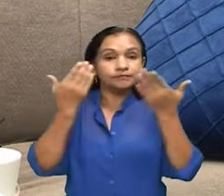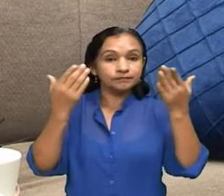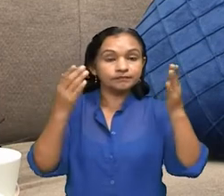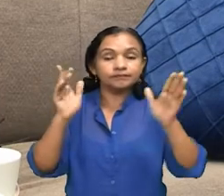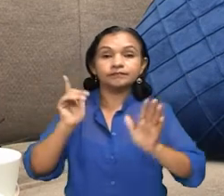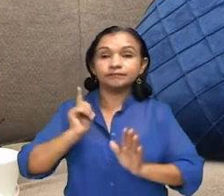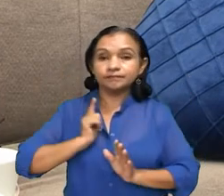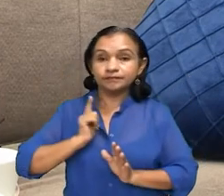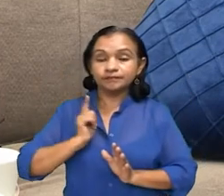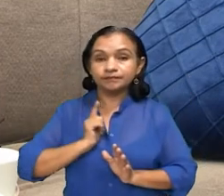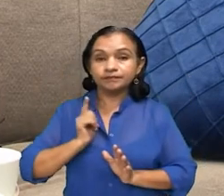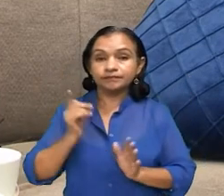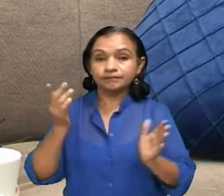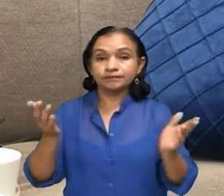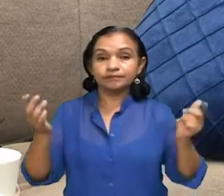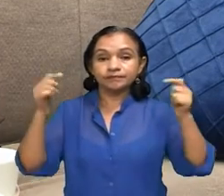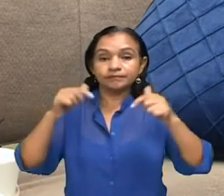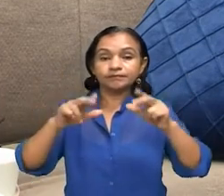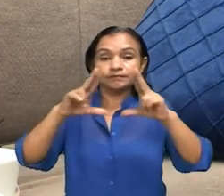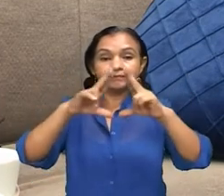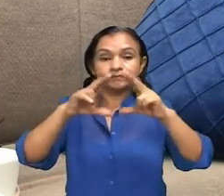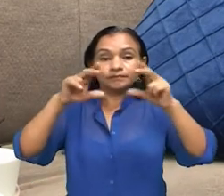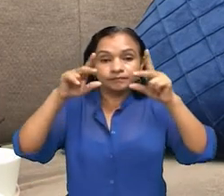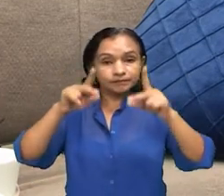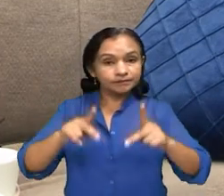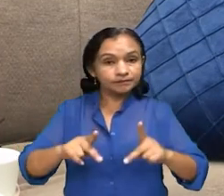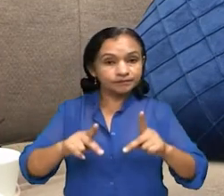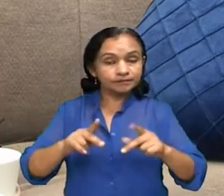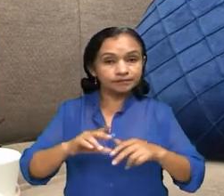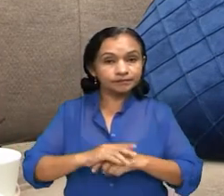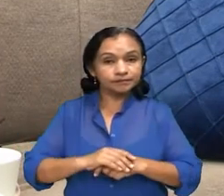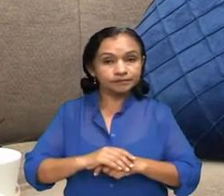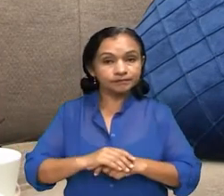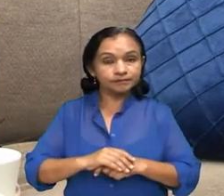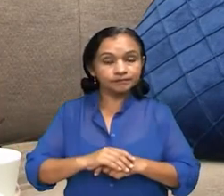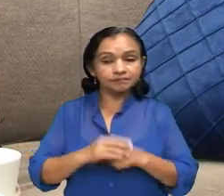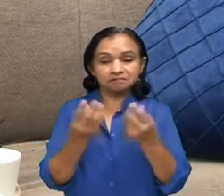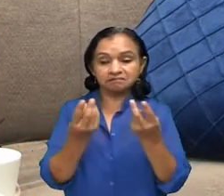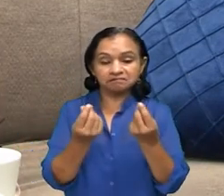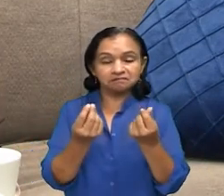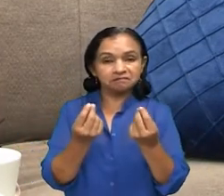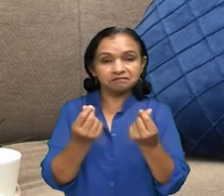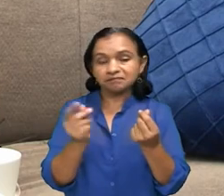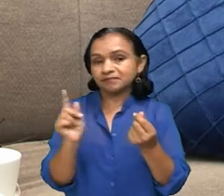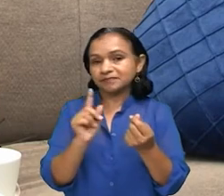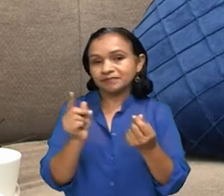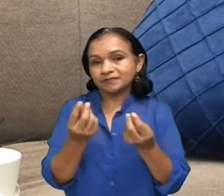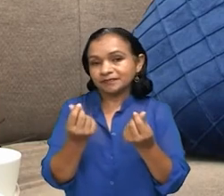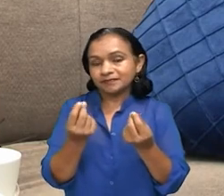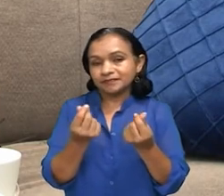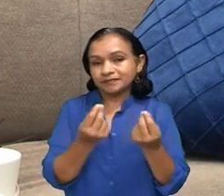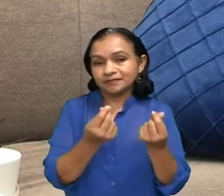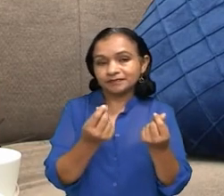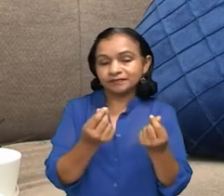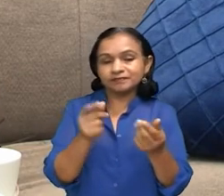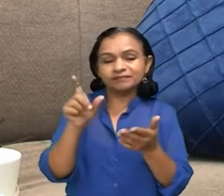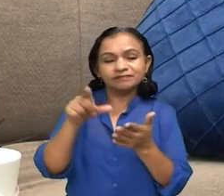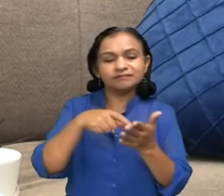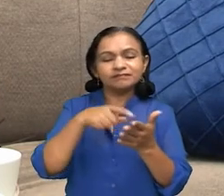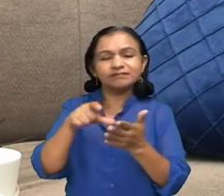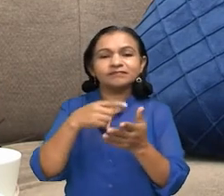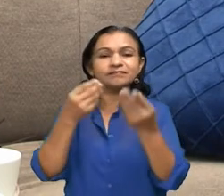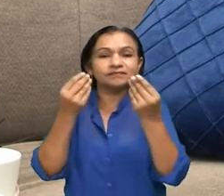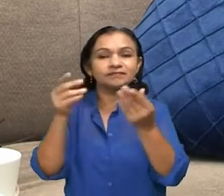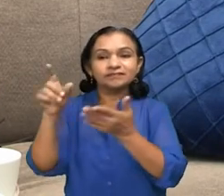están. Ahora el nicaragüense no tiene mucho efectivo, sino que ocupa muchas tarjetas, porque tal